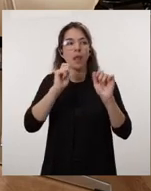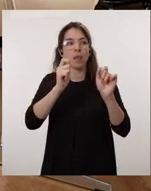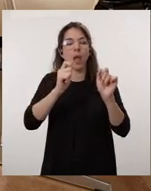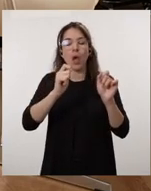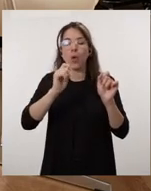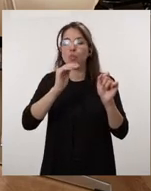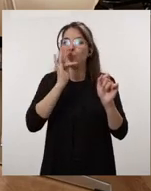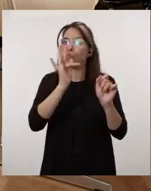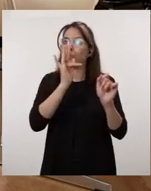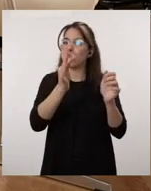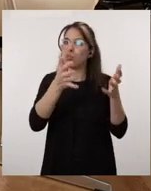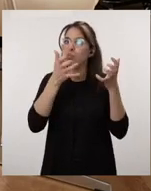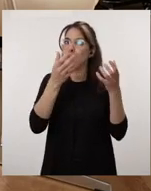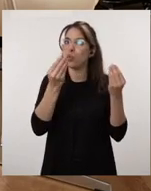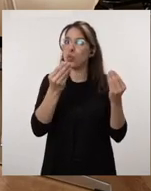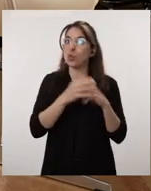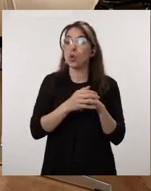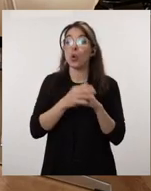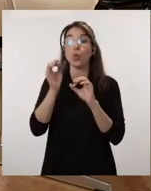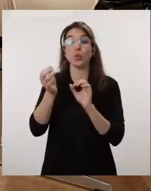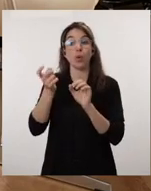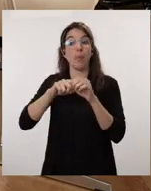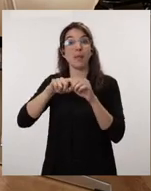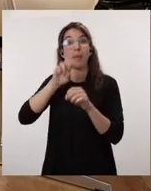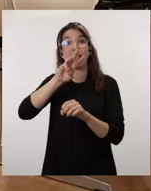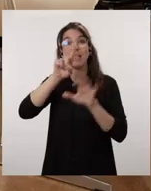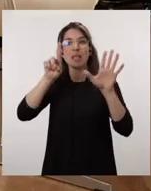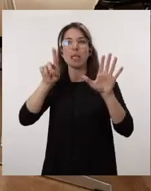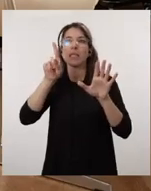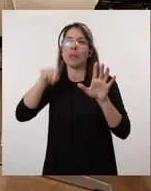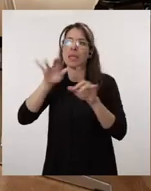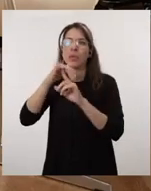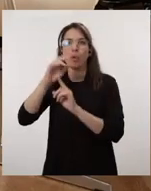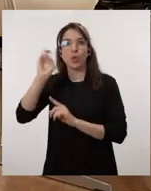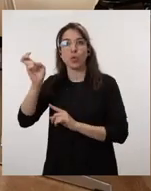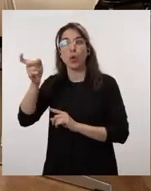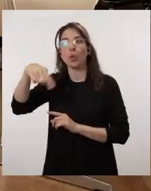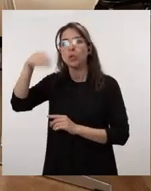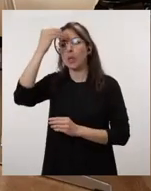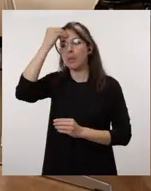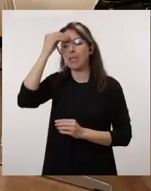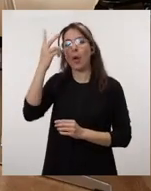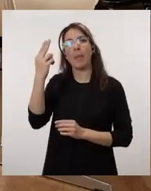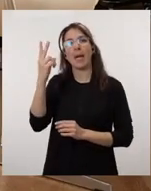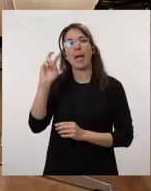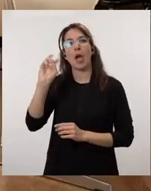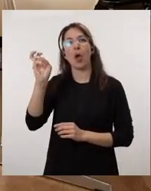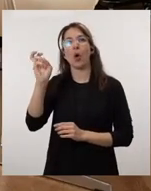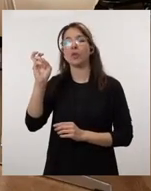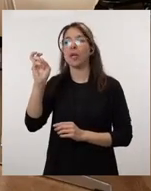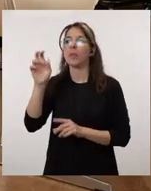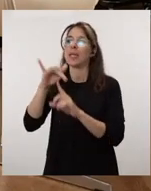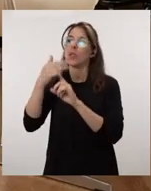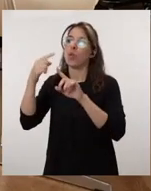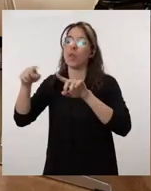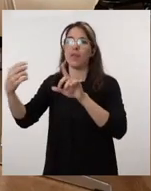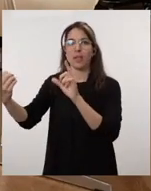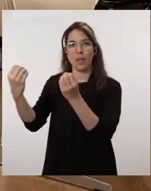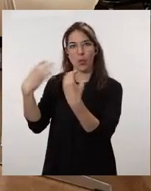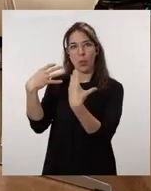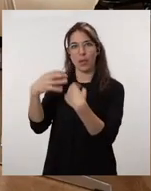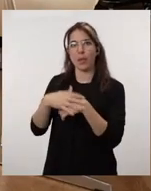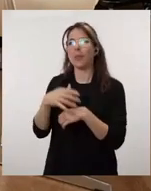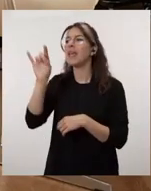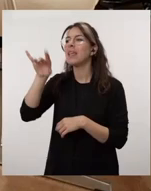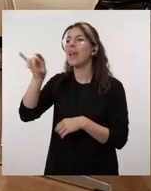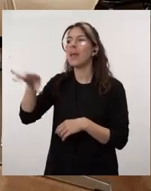dentro de los 36 participantes hay otros casos y habéis decidido ir más que otra pareja nos cuente un caso totalmente diferente